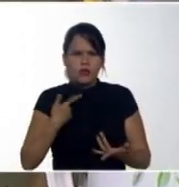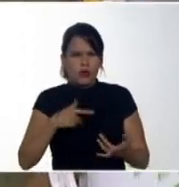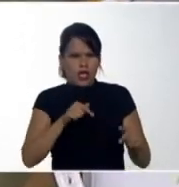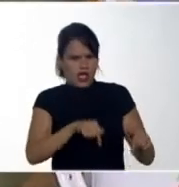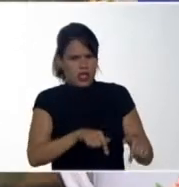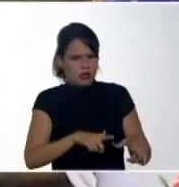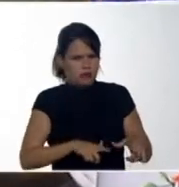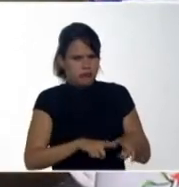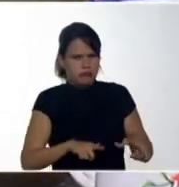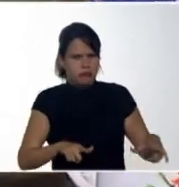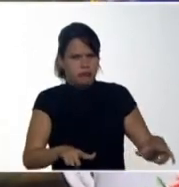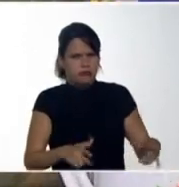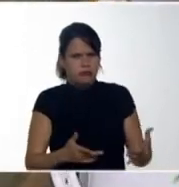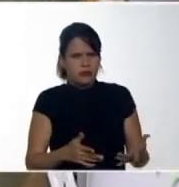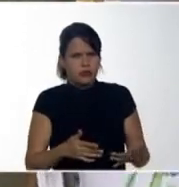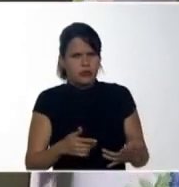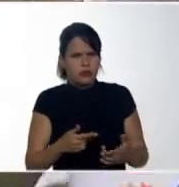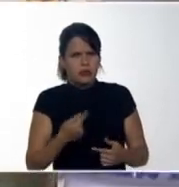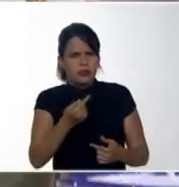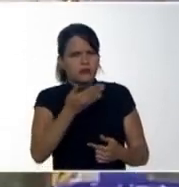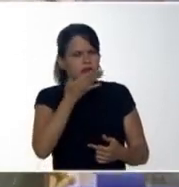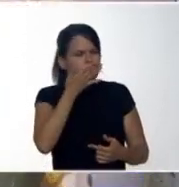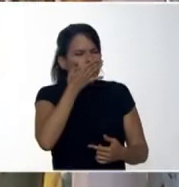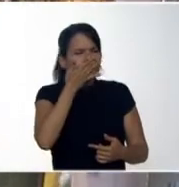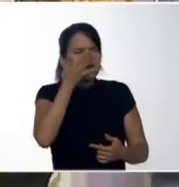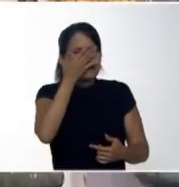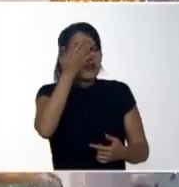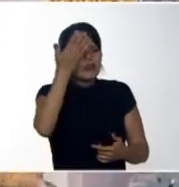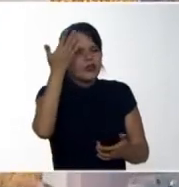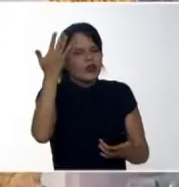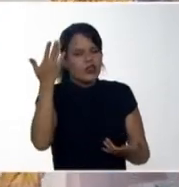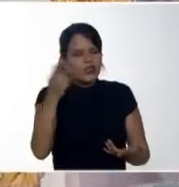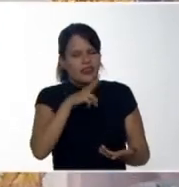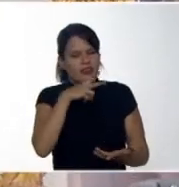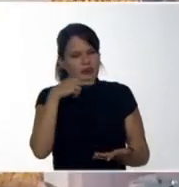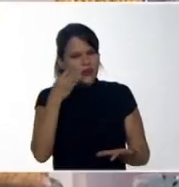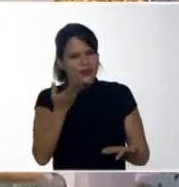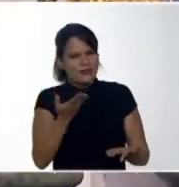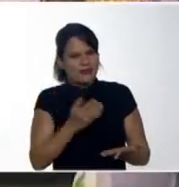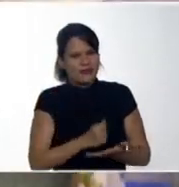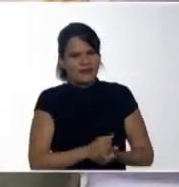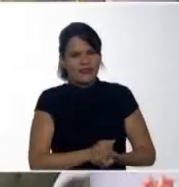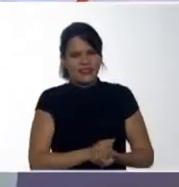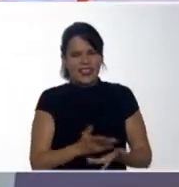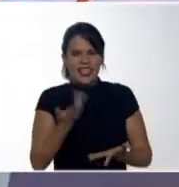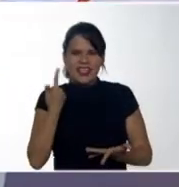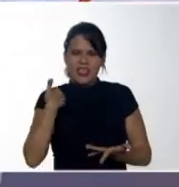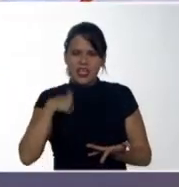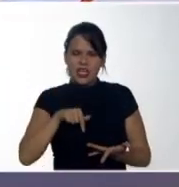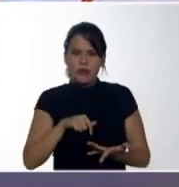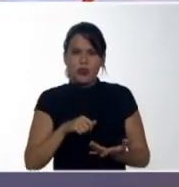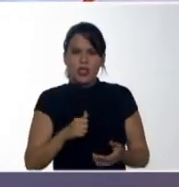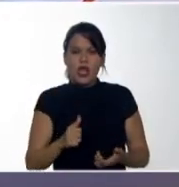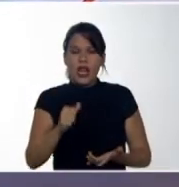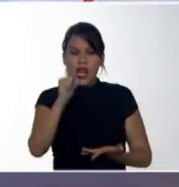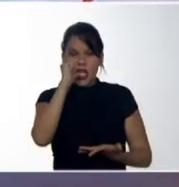set, percibirían ese olor tan agradable y divino, ¿ok? Tenemos estado